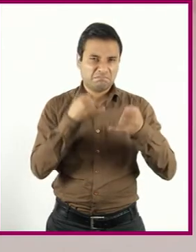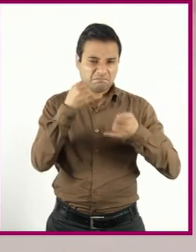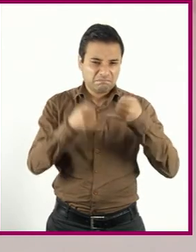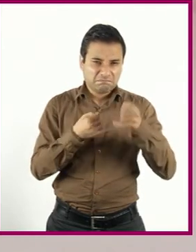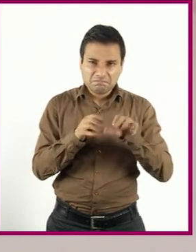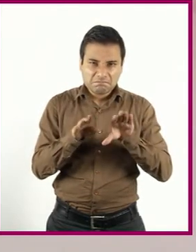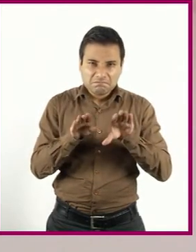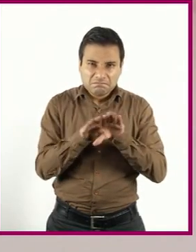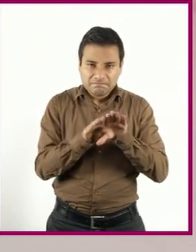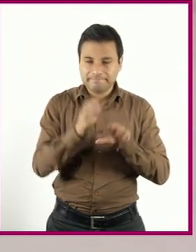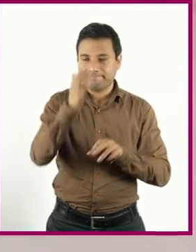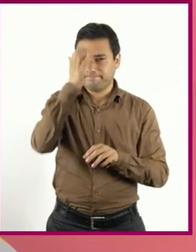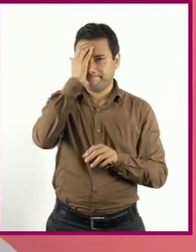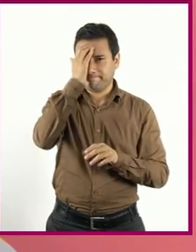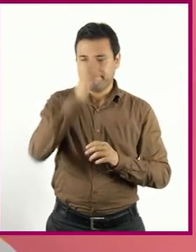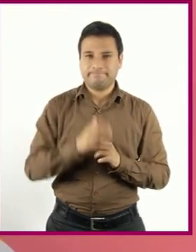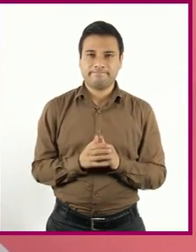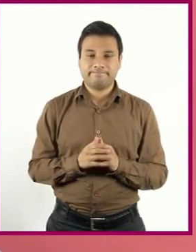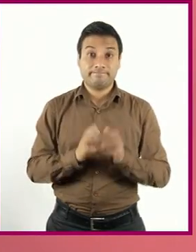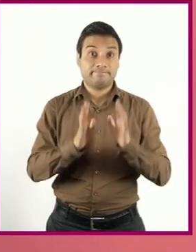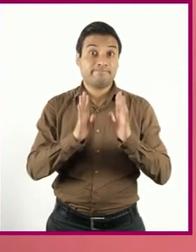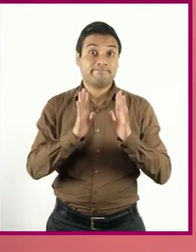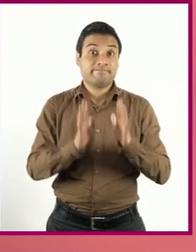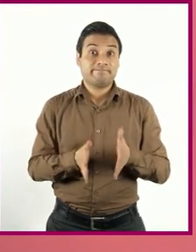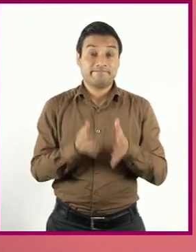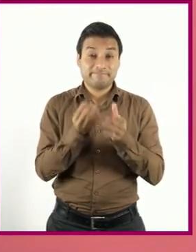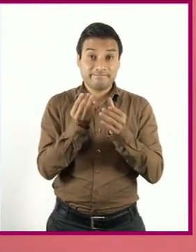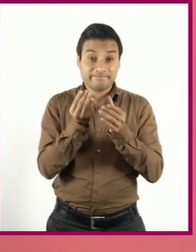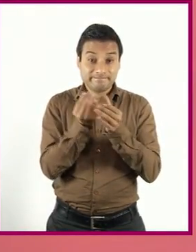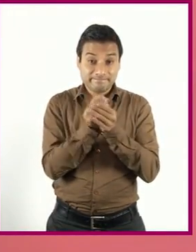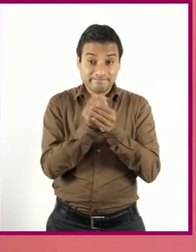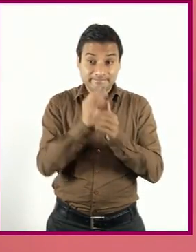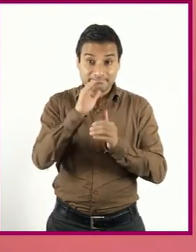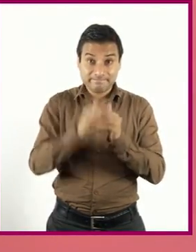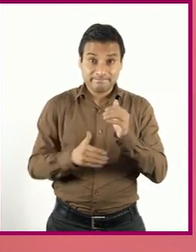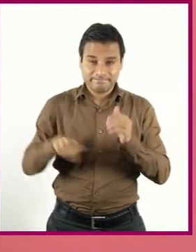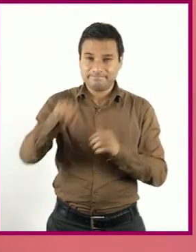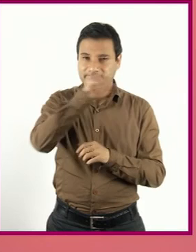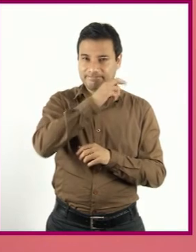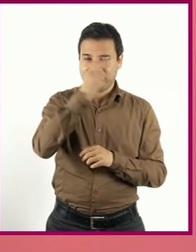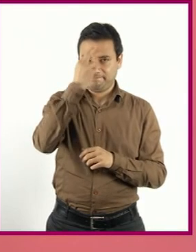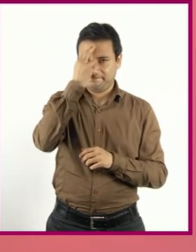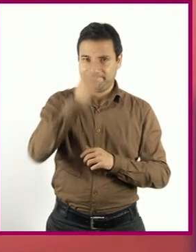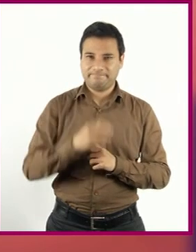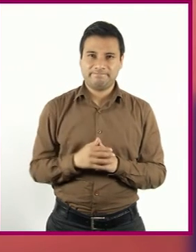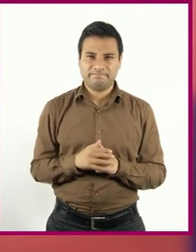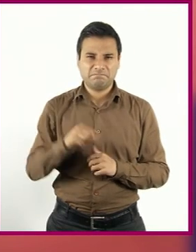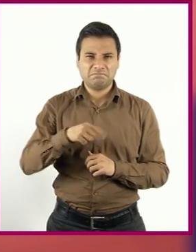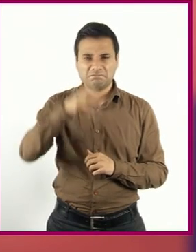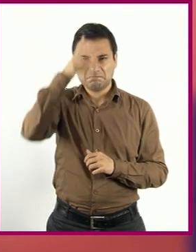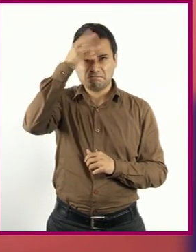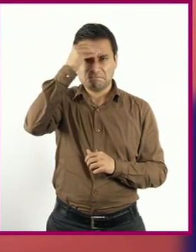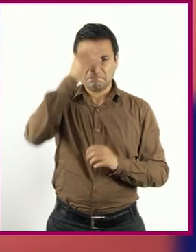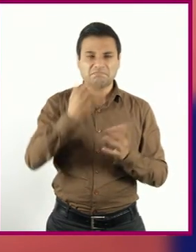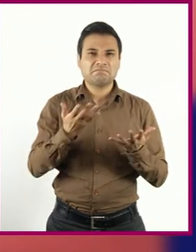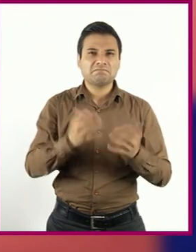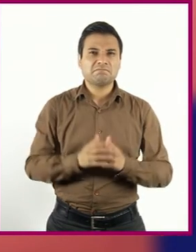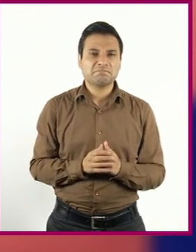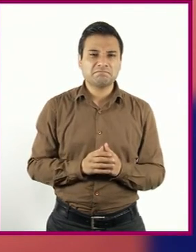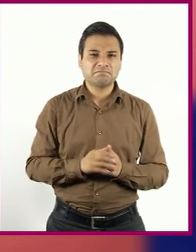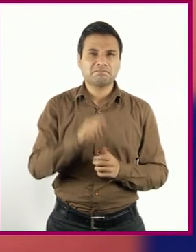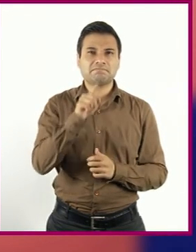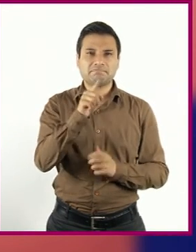deporte en cuestión. Estamos a punto de terminar nuestra sesión. No olviden que nuestro aprendizaje esperado fue: explora y